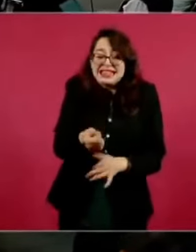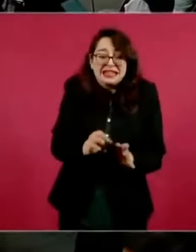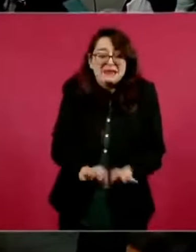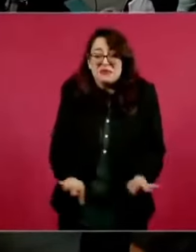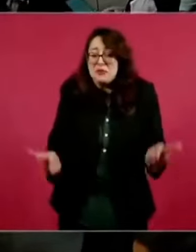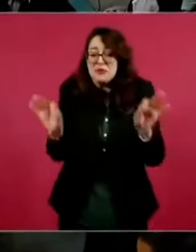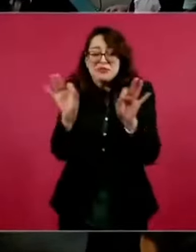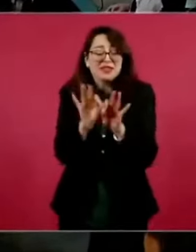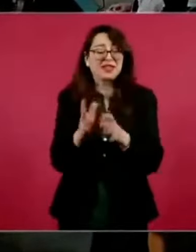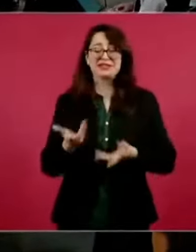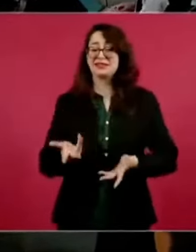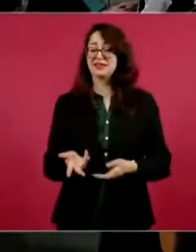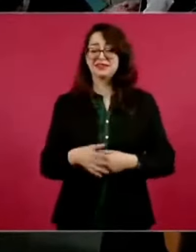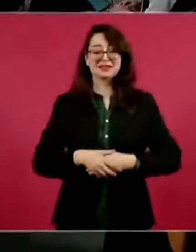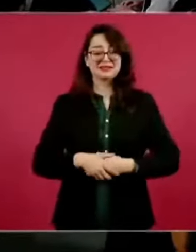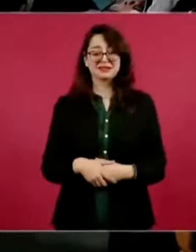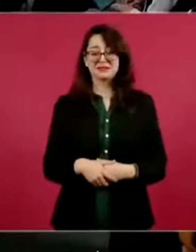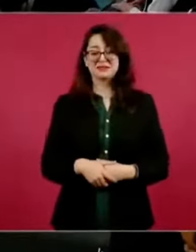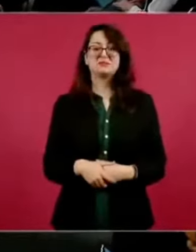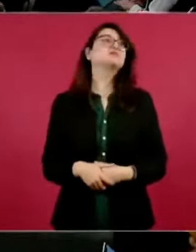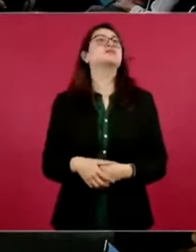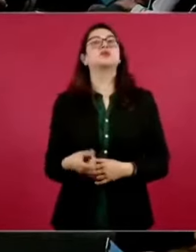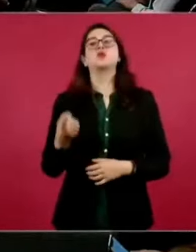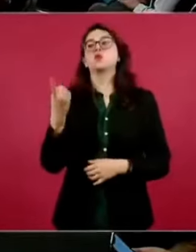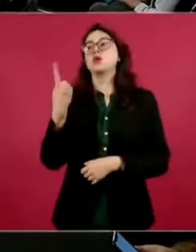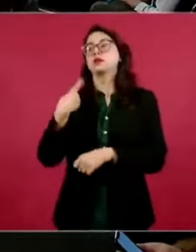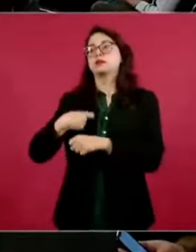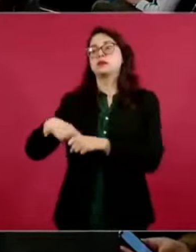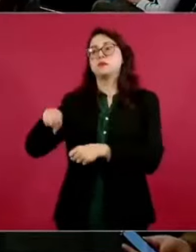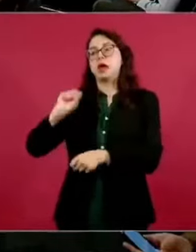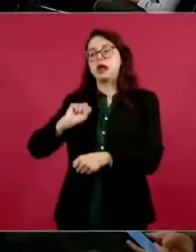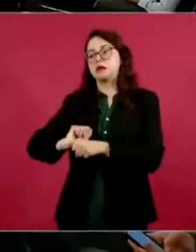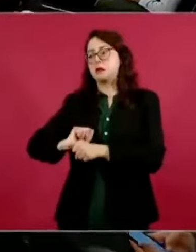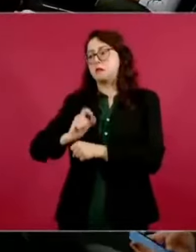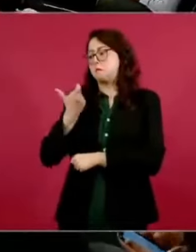creo que se fortaleció el peso